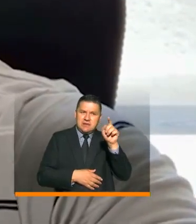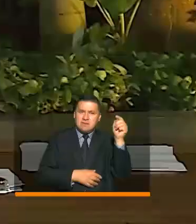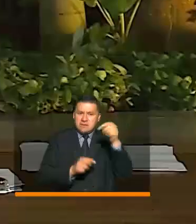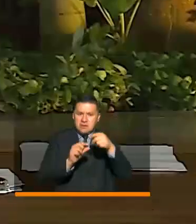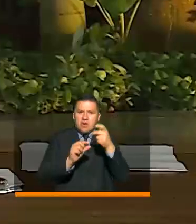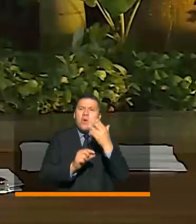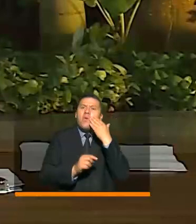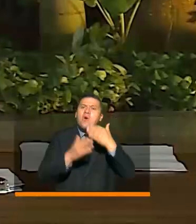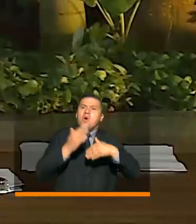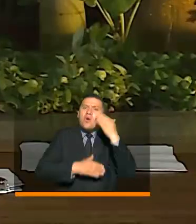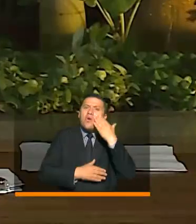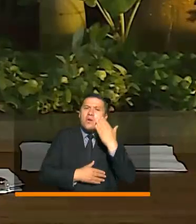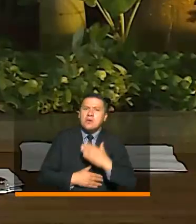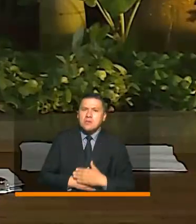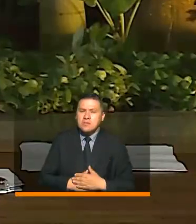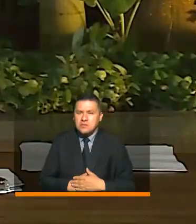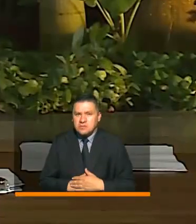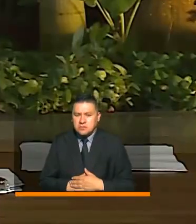país?